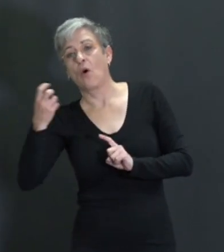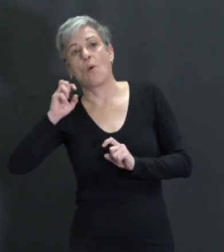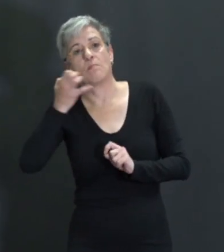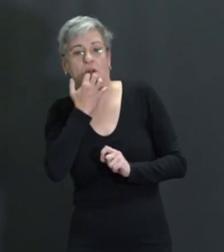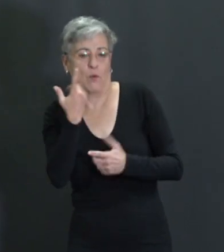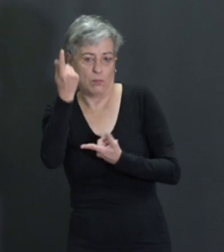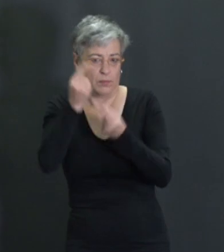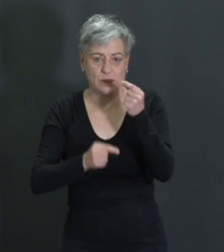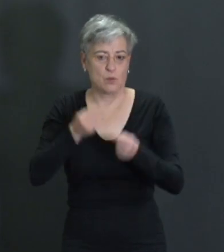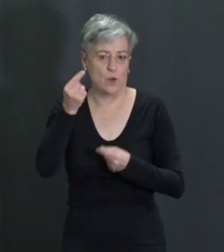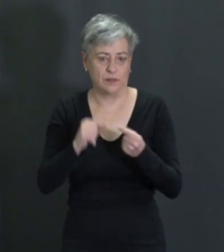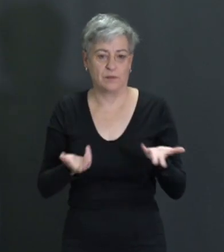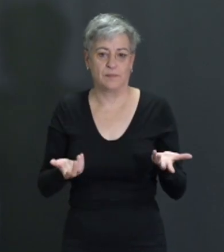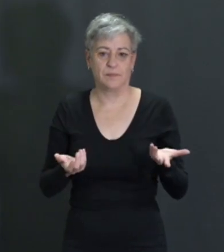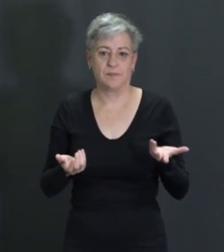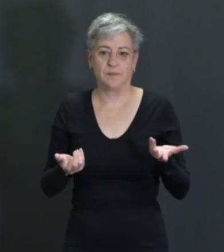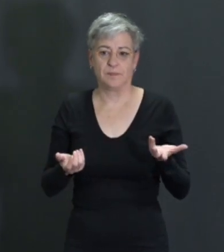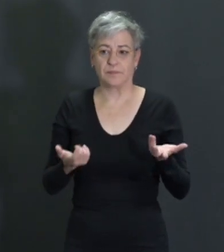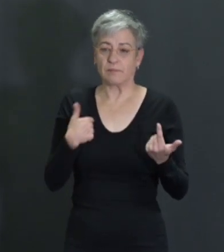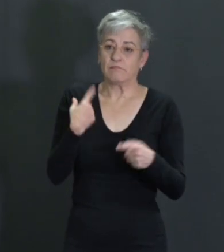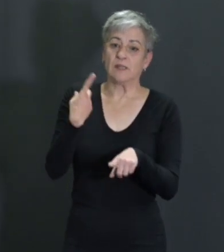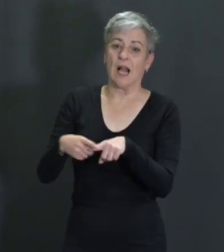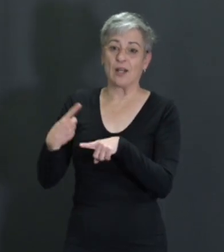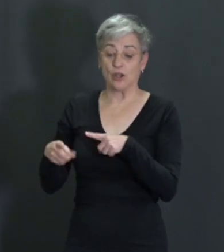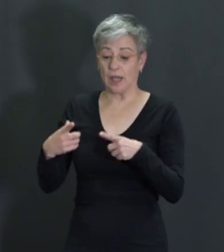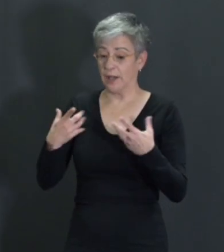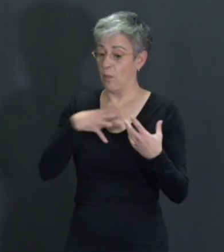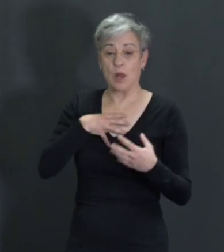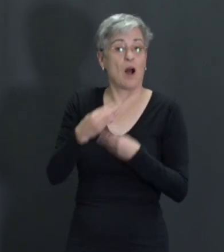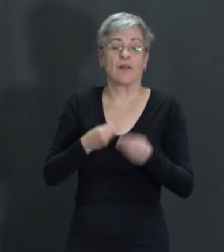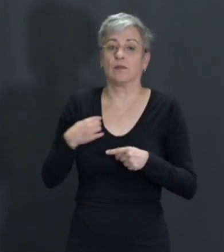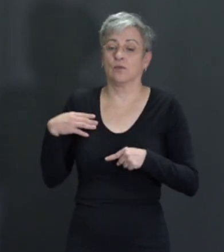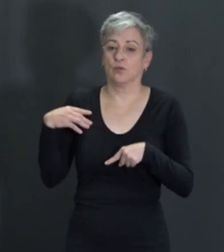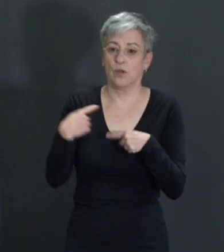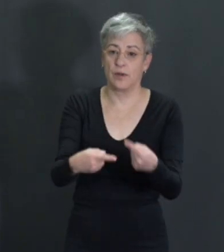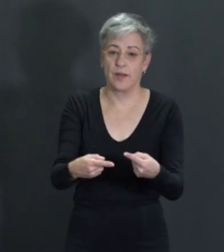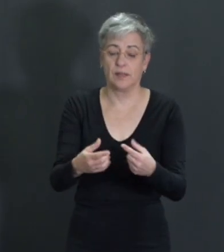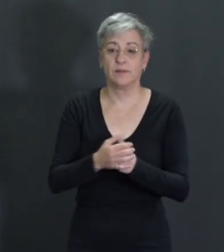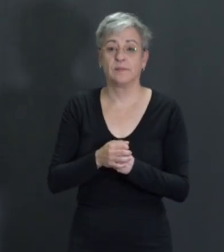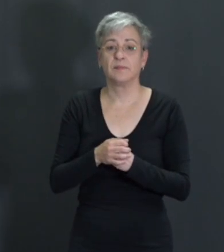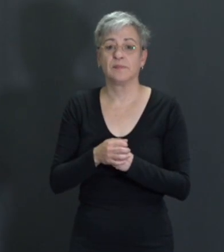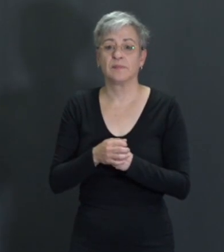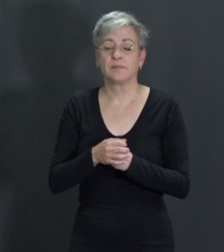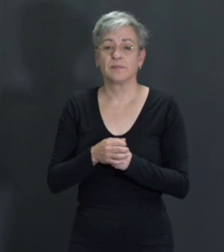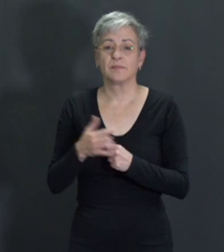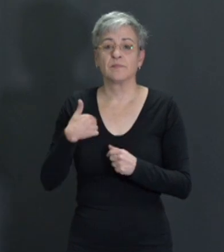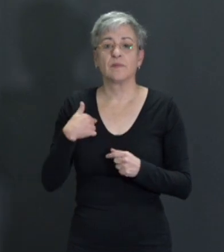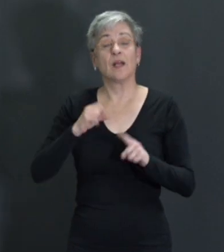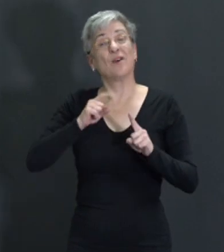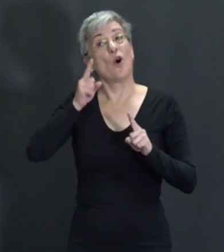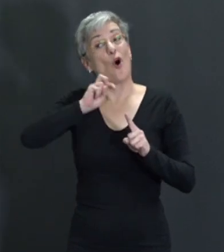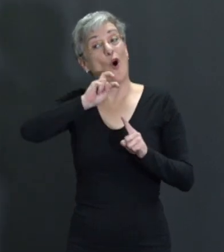Hay cosas que no vamos a poder hacer a día de hoy. Y luego hay otra cuestión que es el cambio